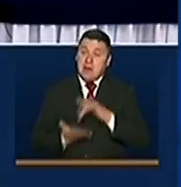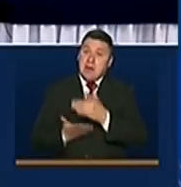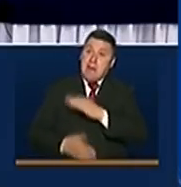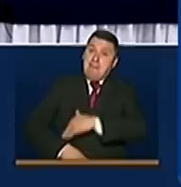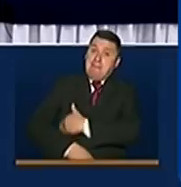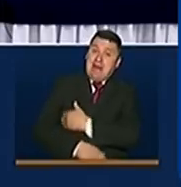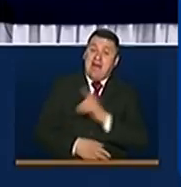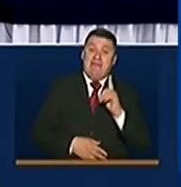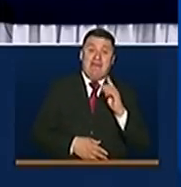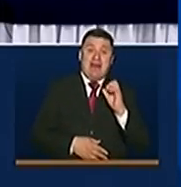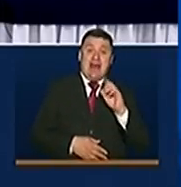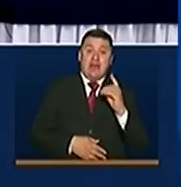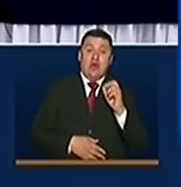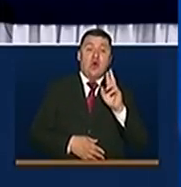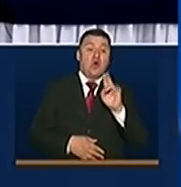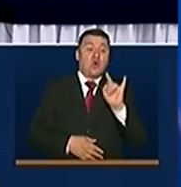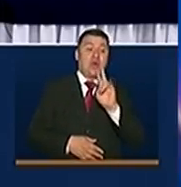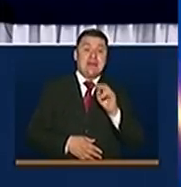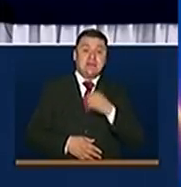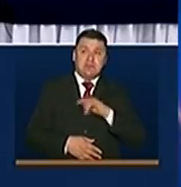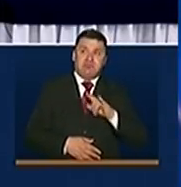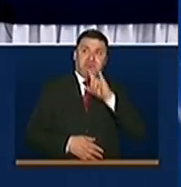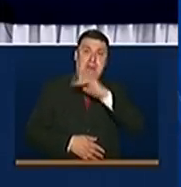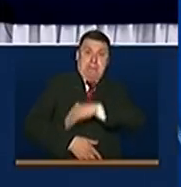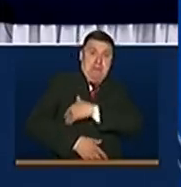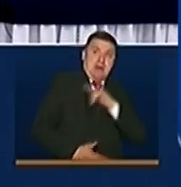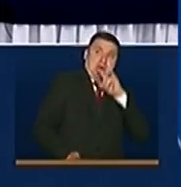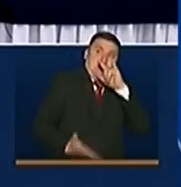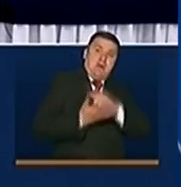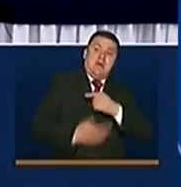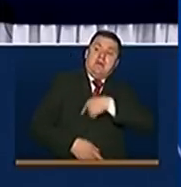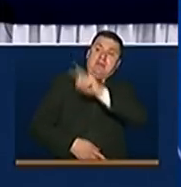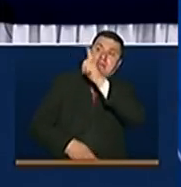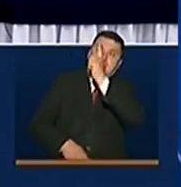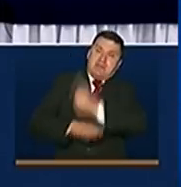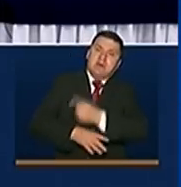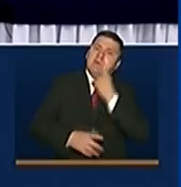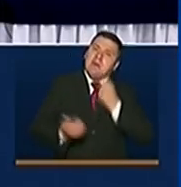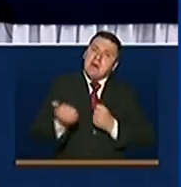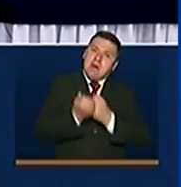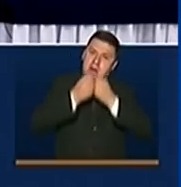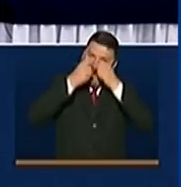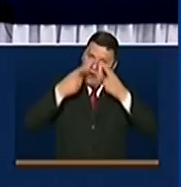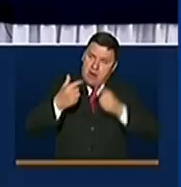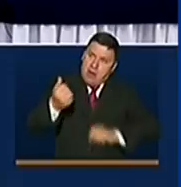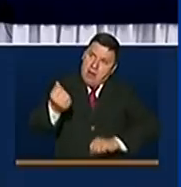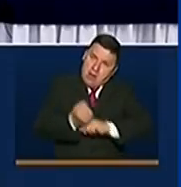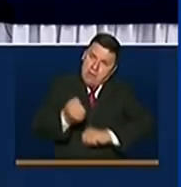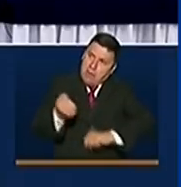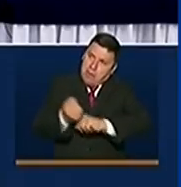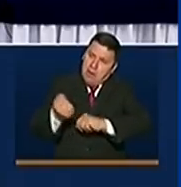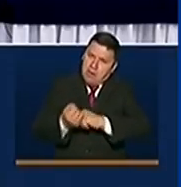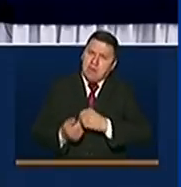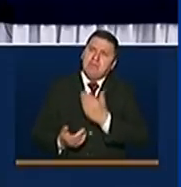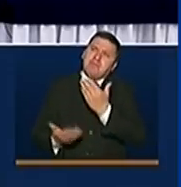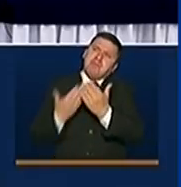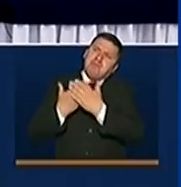nosotros lo que vemos en transferencias al Ministerio de Salud y el Instituto Nacional de Salud